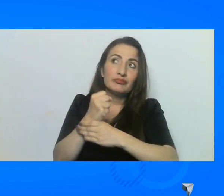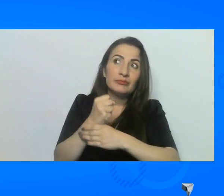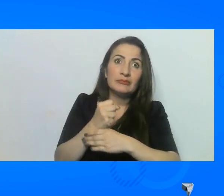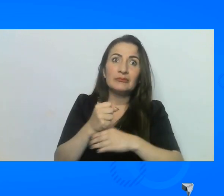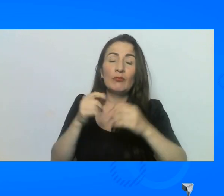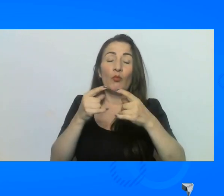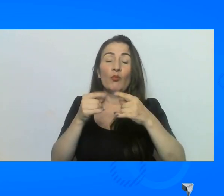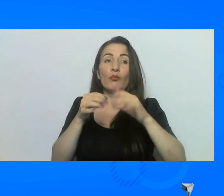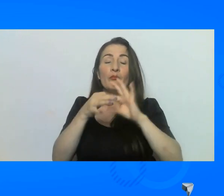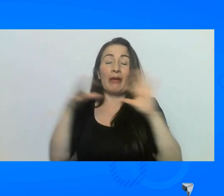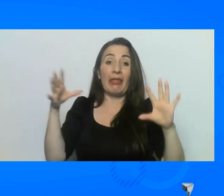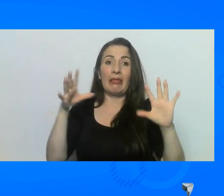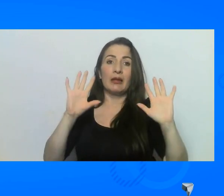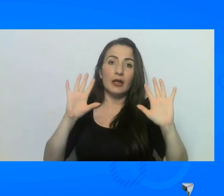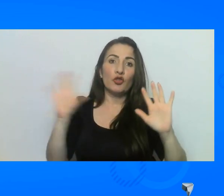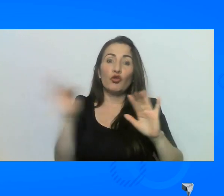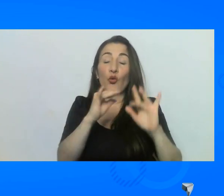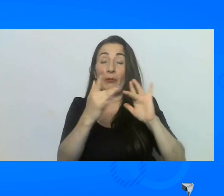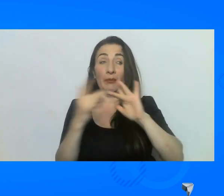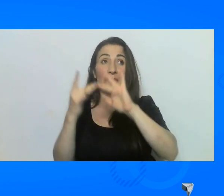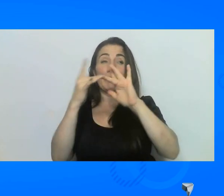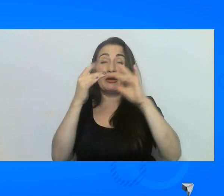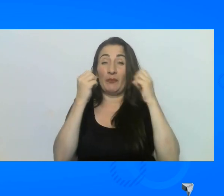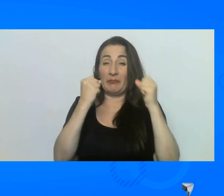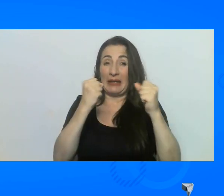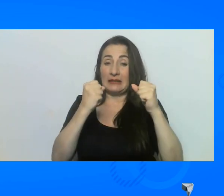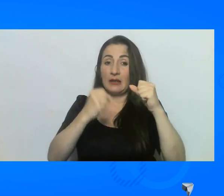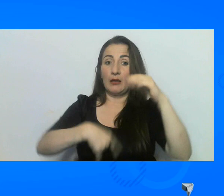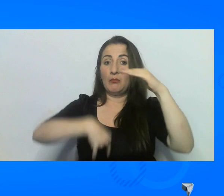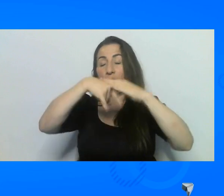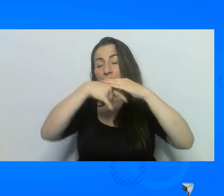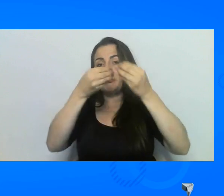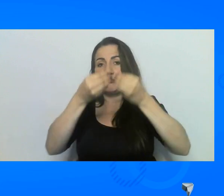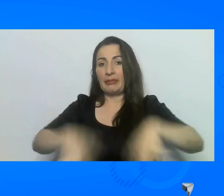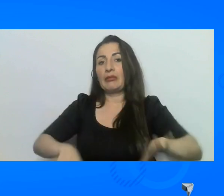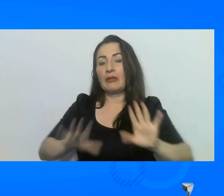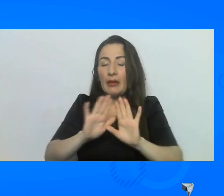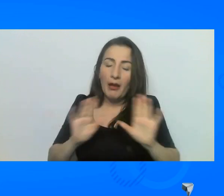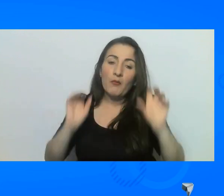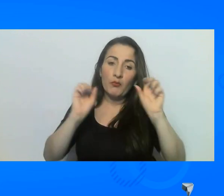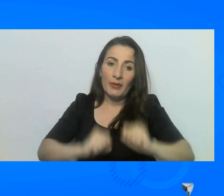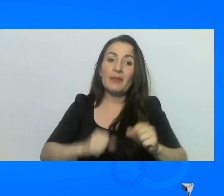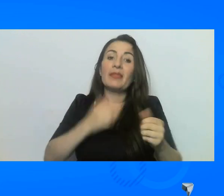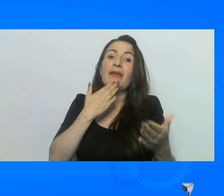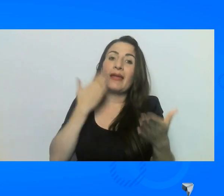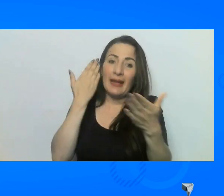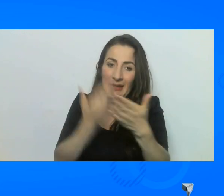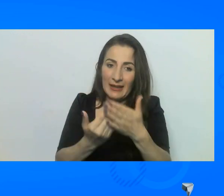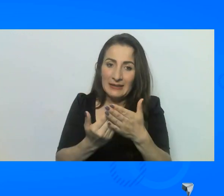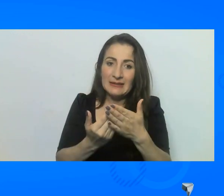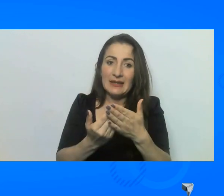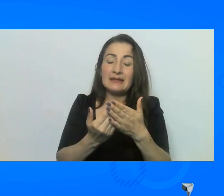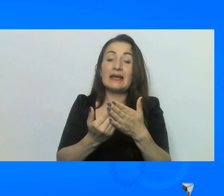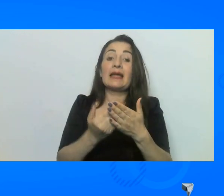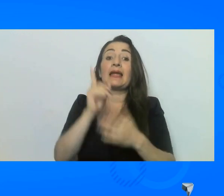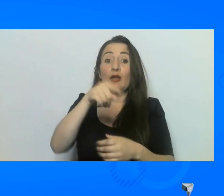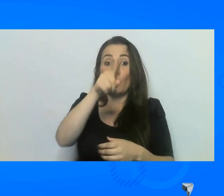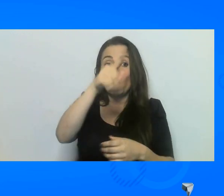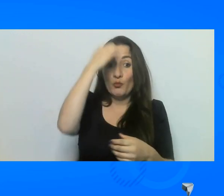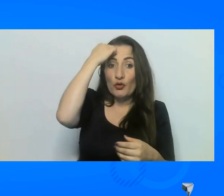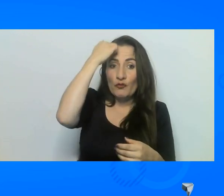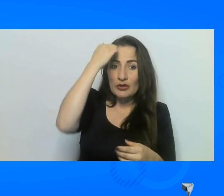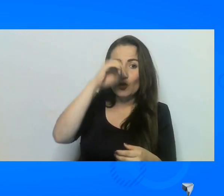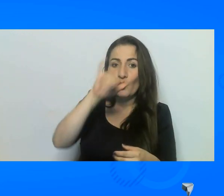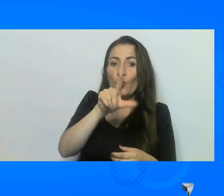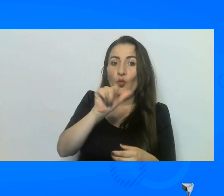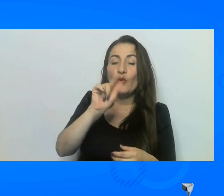conectados, entonces, bueno, suele pasar y son accidentes que nos pueden ocurrir. Les agradecemos, le agradecemos al profesor Julián, de